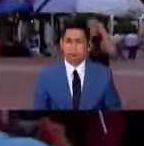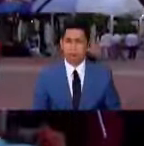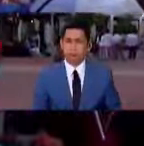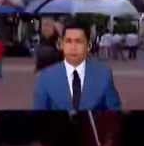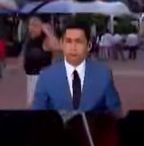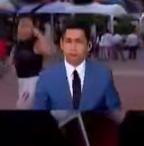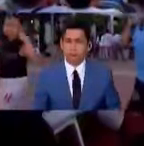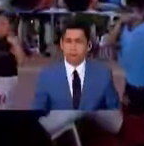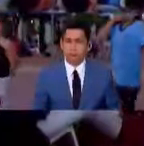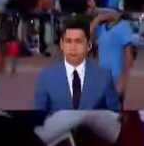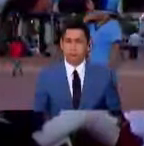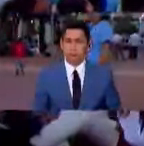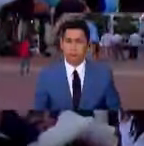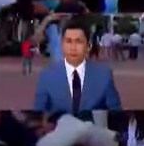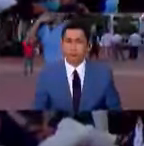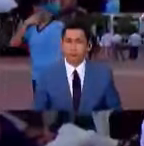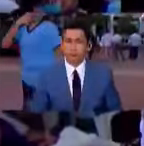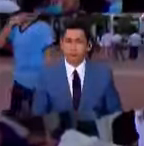Gracias, Cíclope.